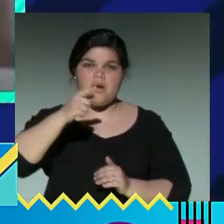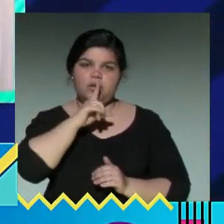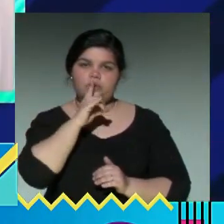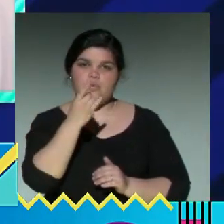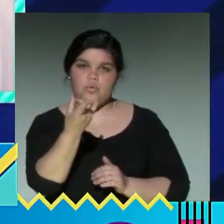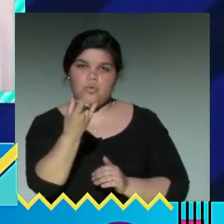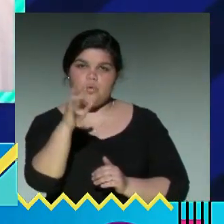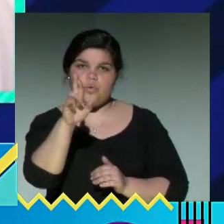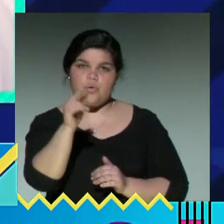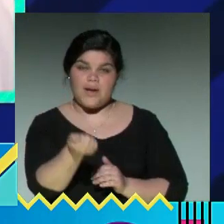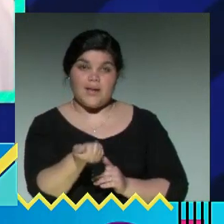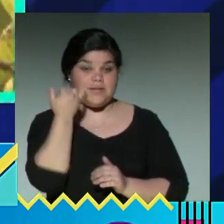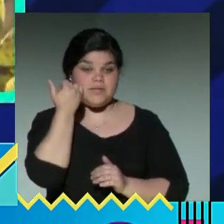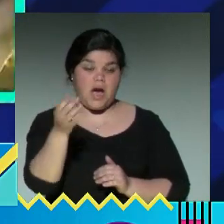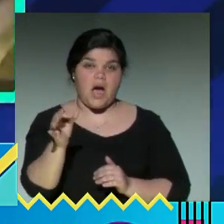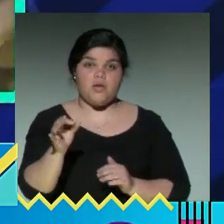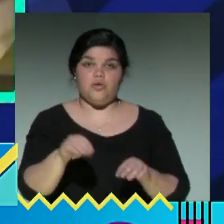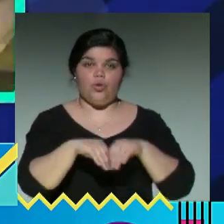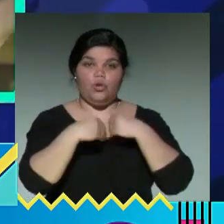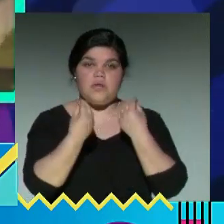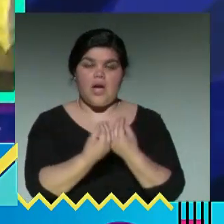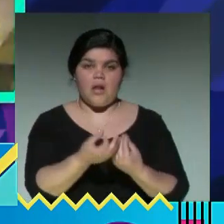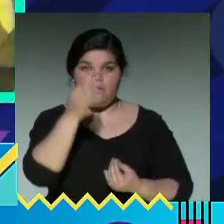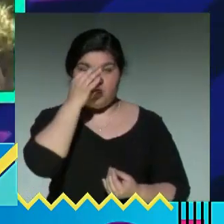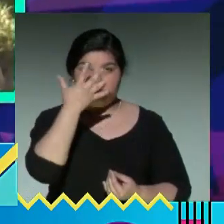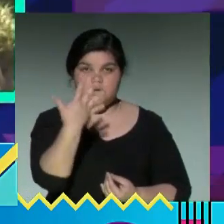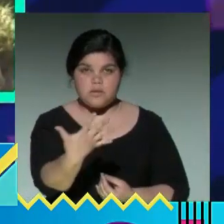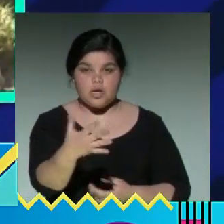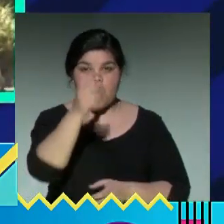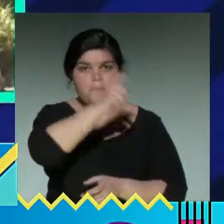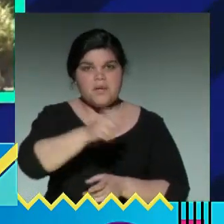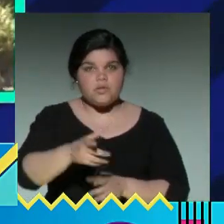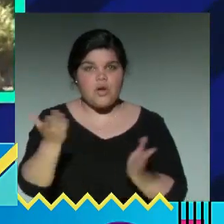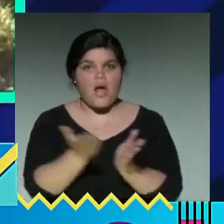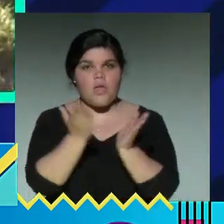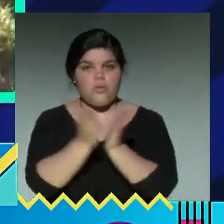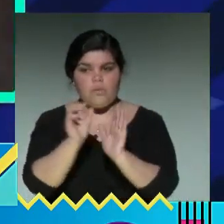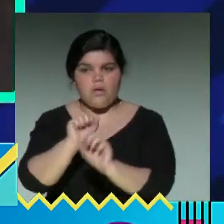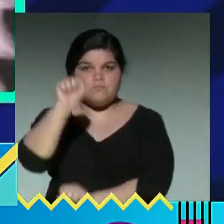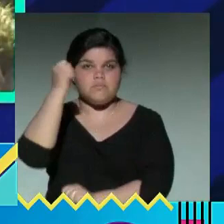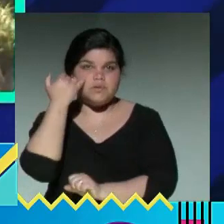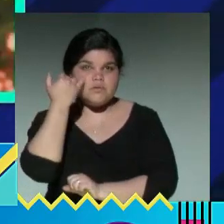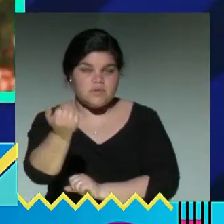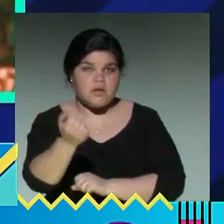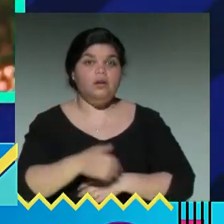25 egresados de esa diplomatura. Fue una experiencia muy buena, porque